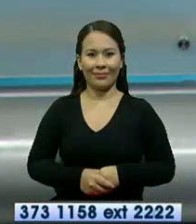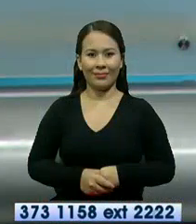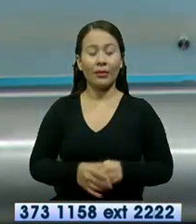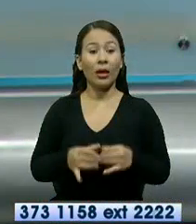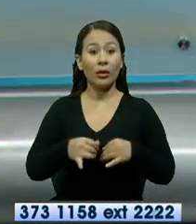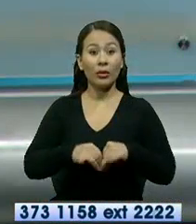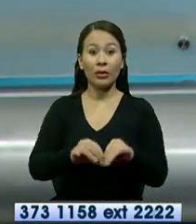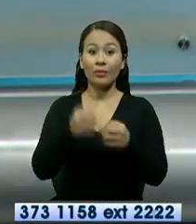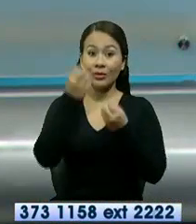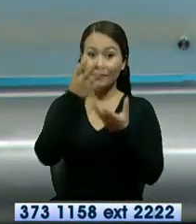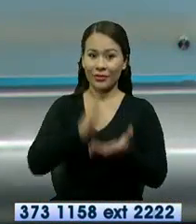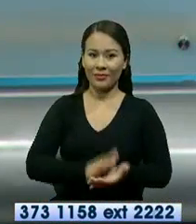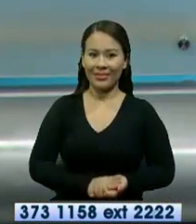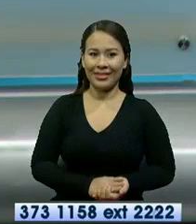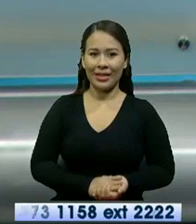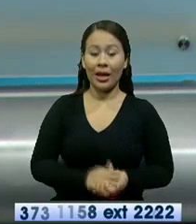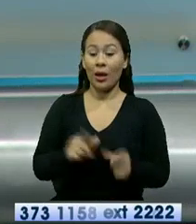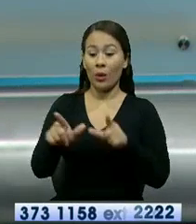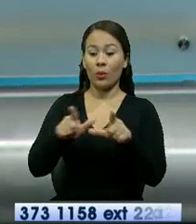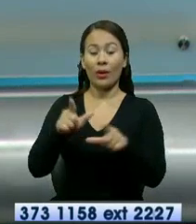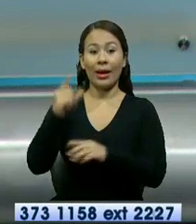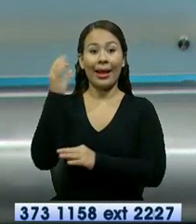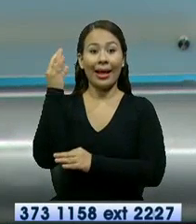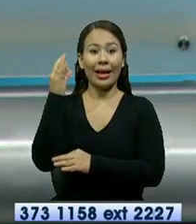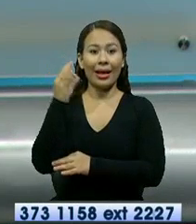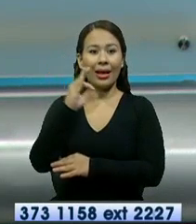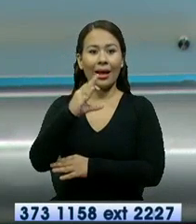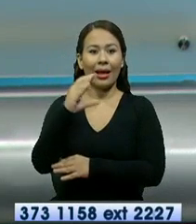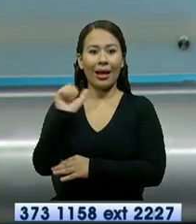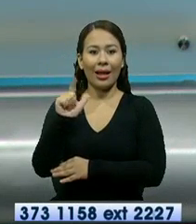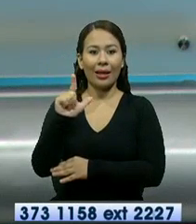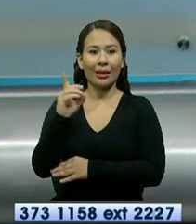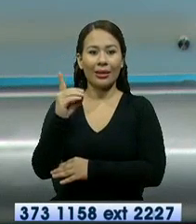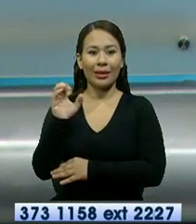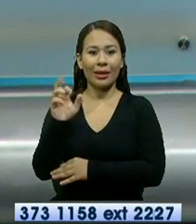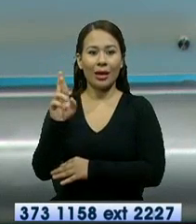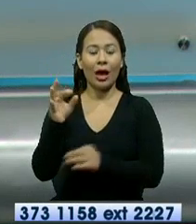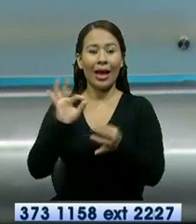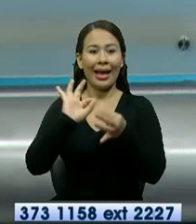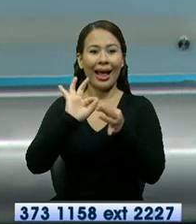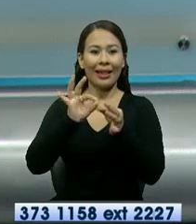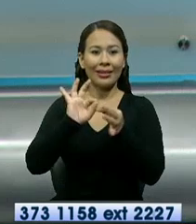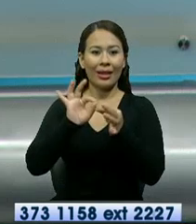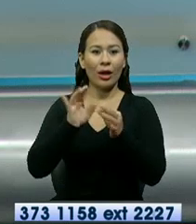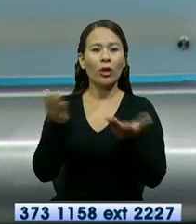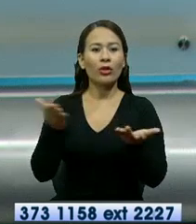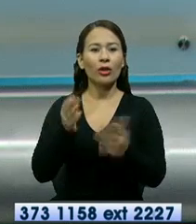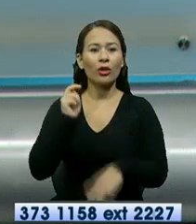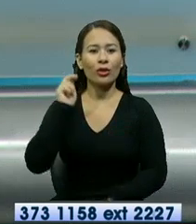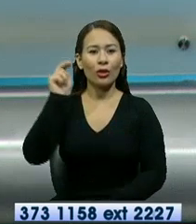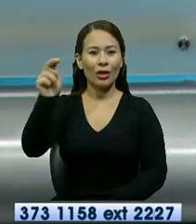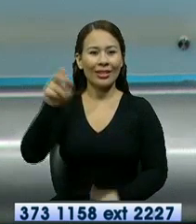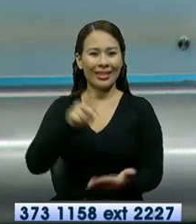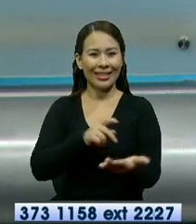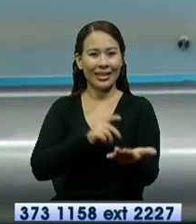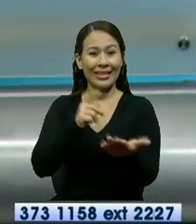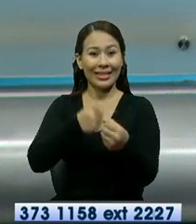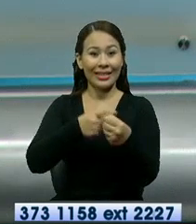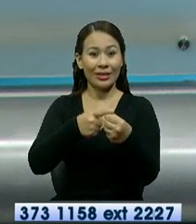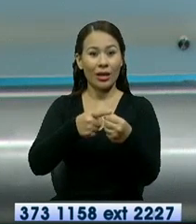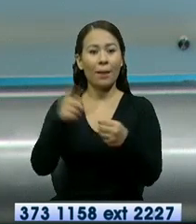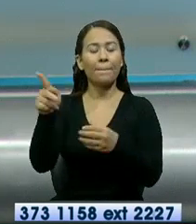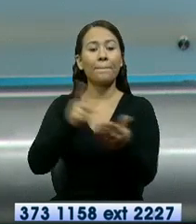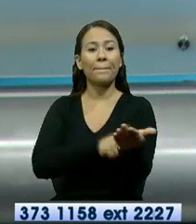seguimos informando amigos televidentes la parroquia Calderón se encuentra ubicada al noreste de Quito en la provincia de pichincha es reconocida por la